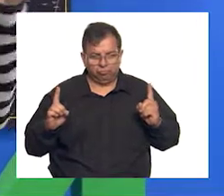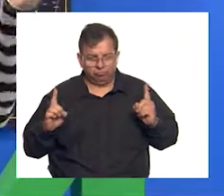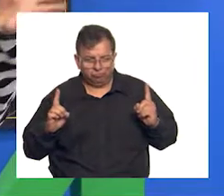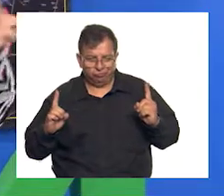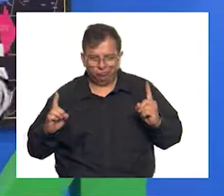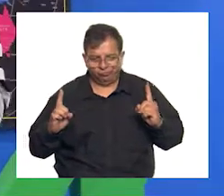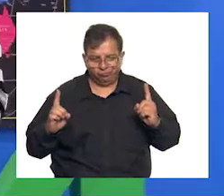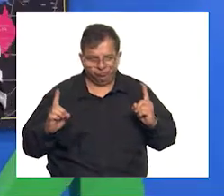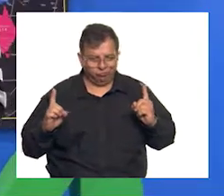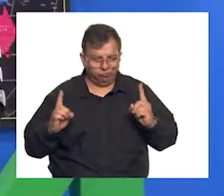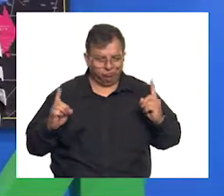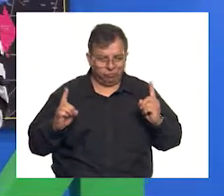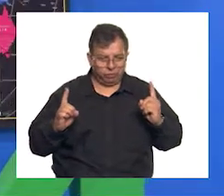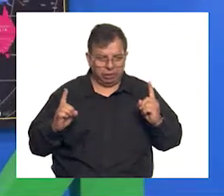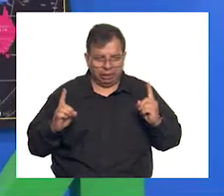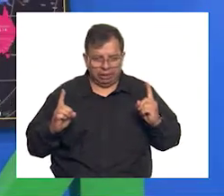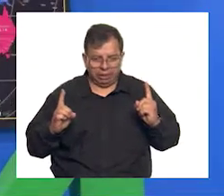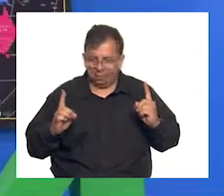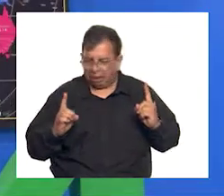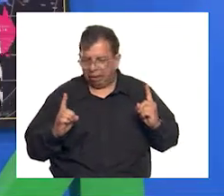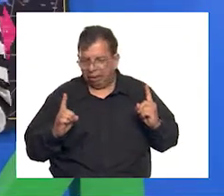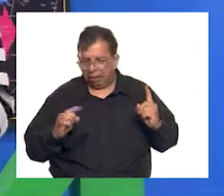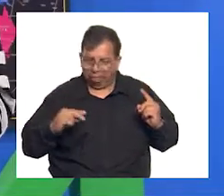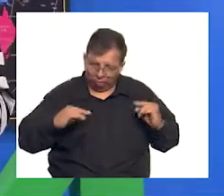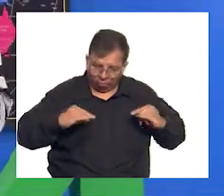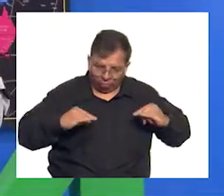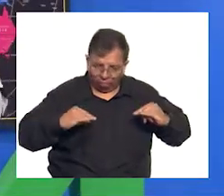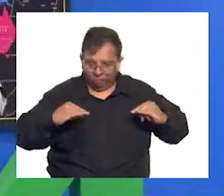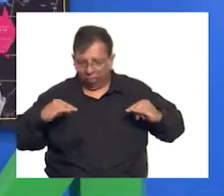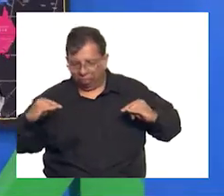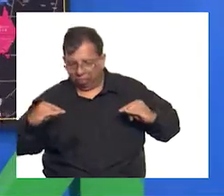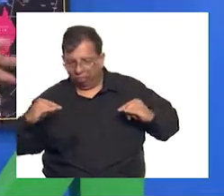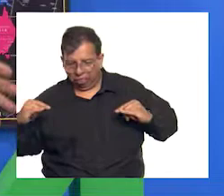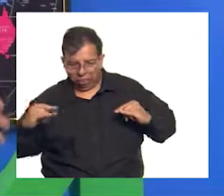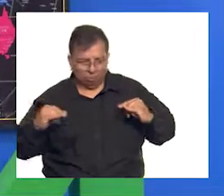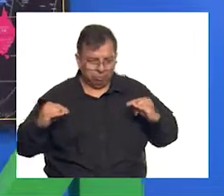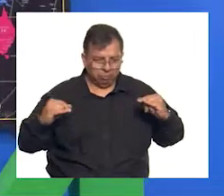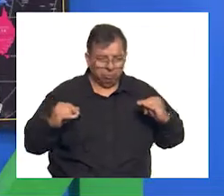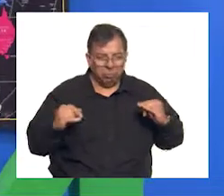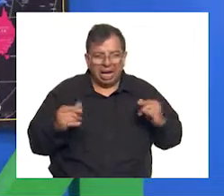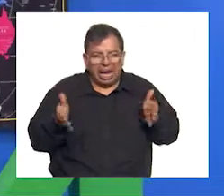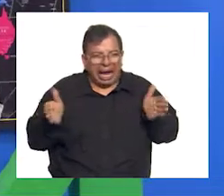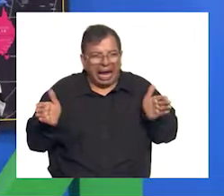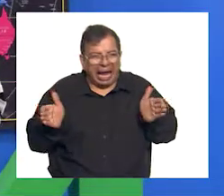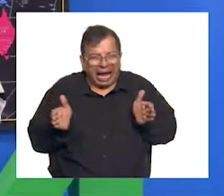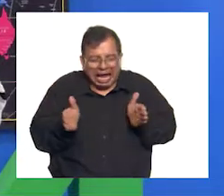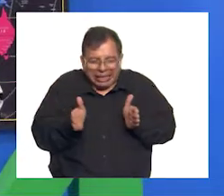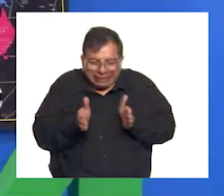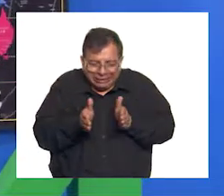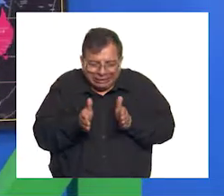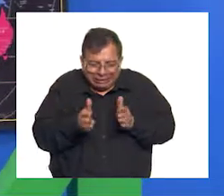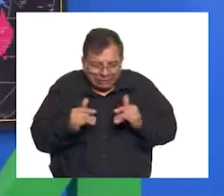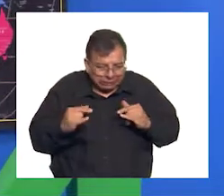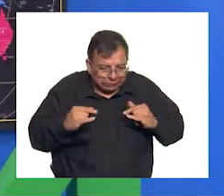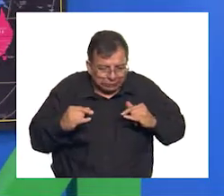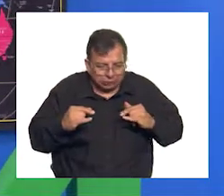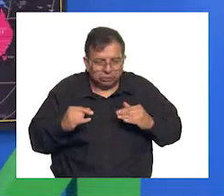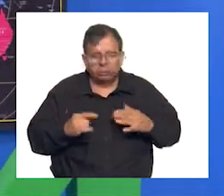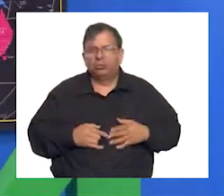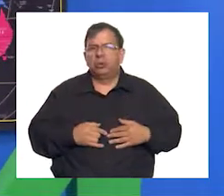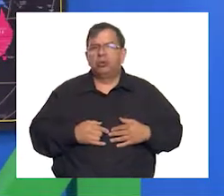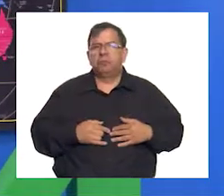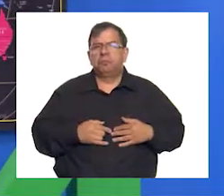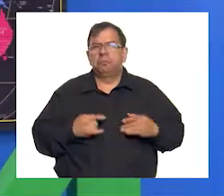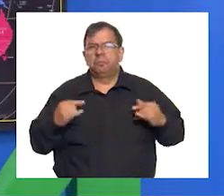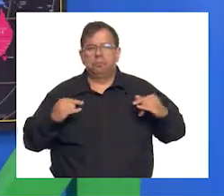el otro se tuviera que hacer para atrás debido a lo angosto de la vía. En esta situación, los conductores